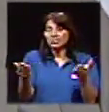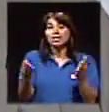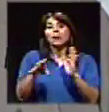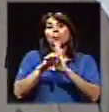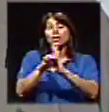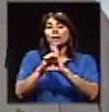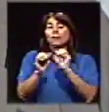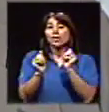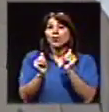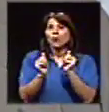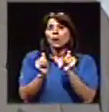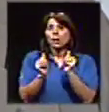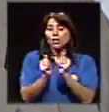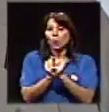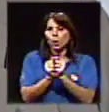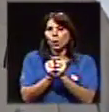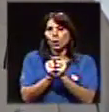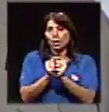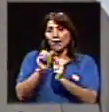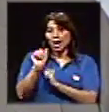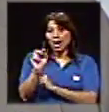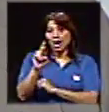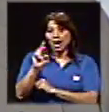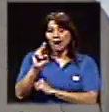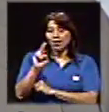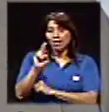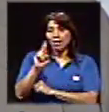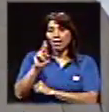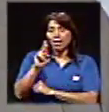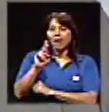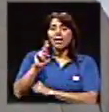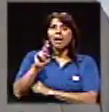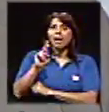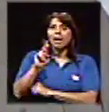una agencia para investigar en proyectos avanzados,